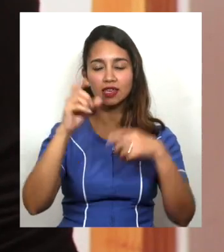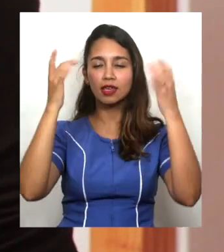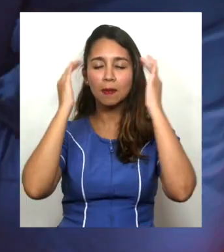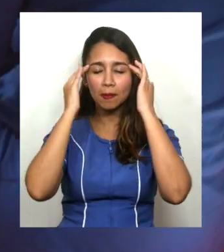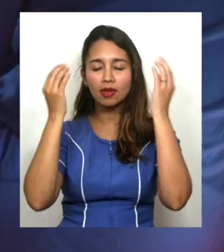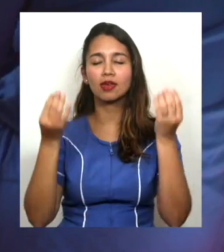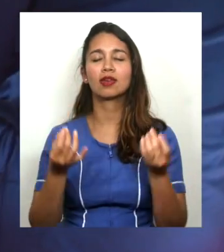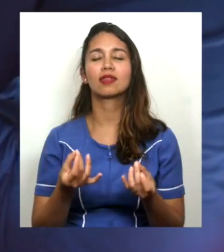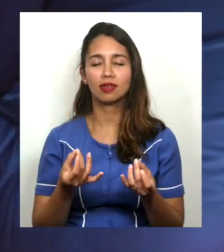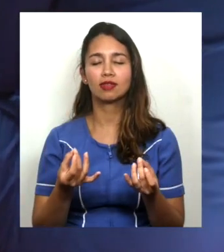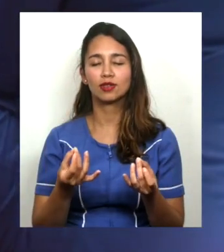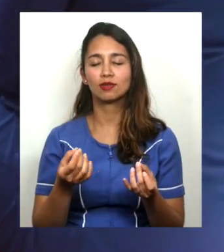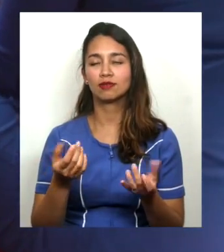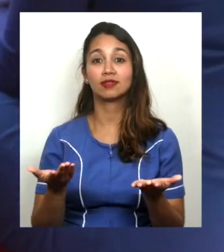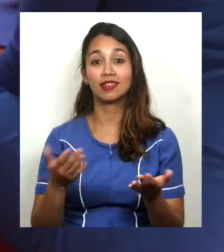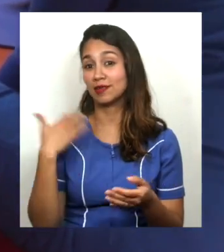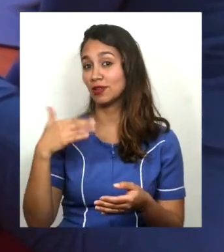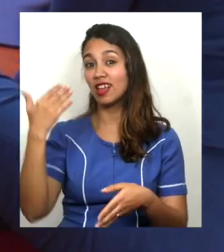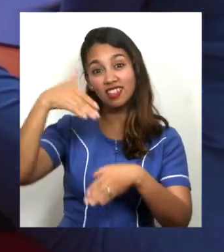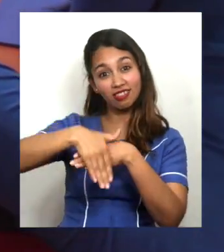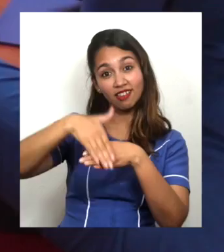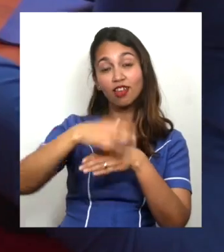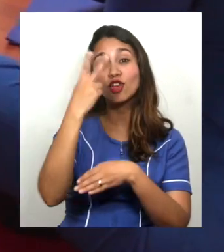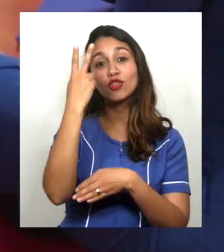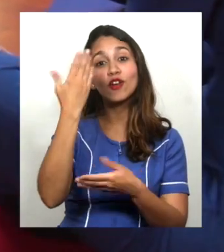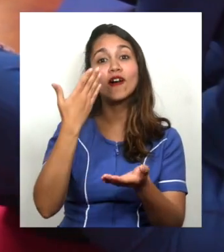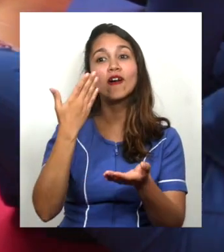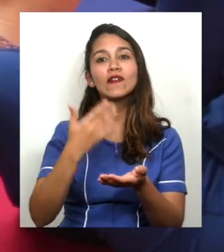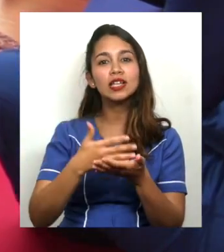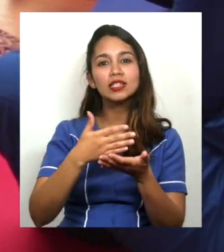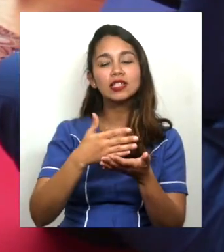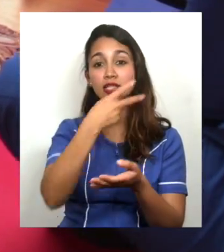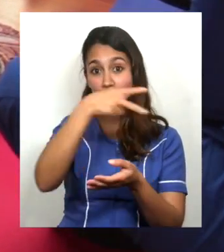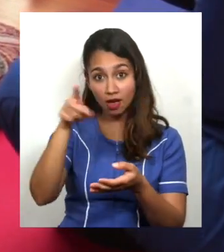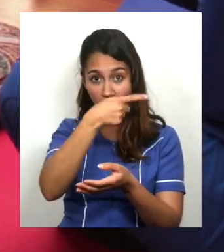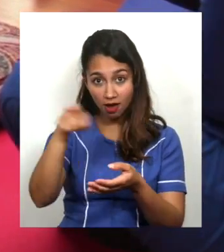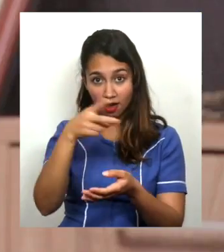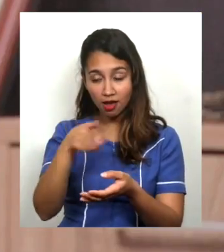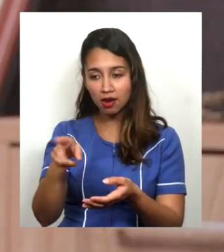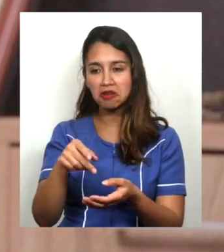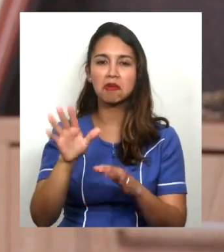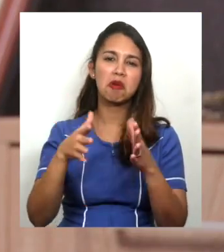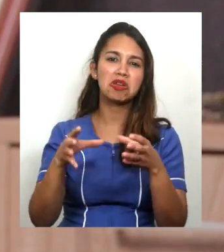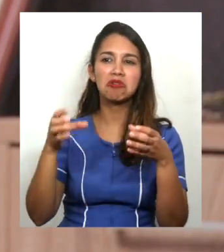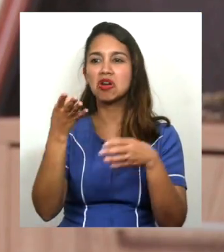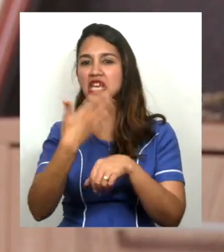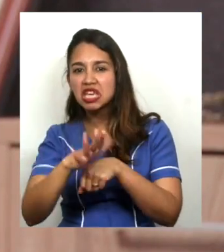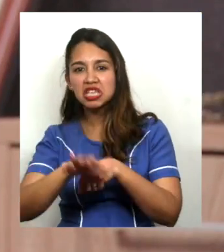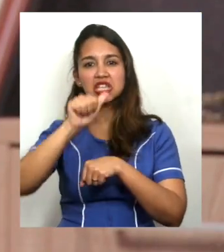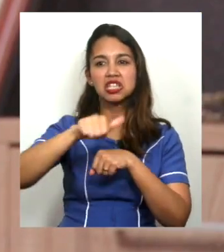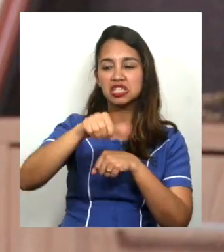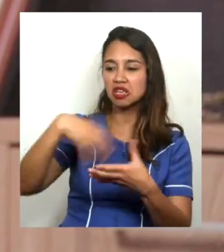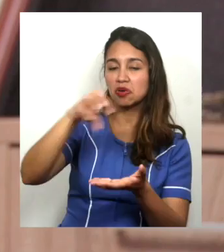musicoterapia, meditación para el personal. Entonces, en las tardes, 2 veces a la semana, tenemos diferentes grupos de 15, 16